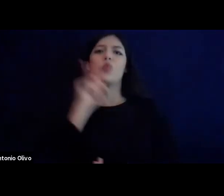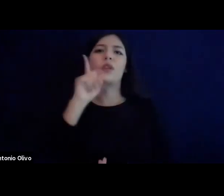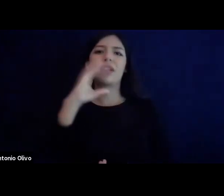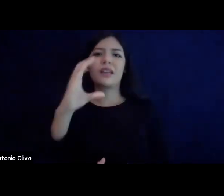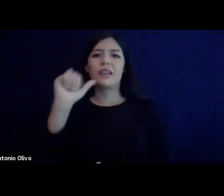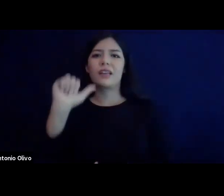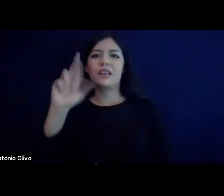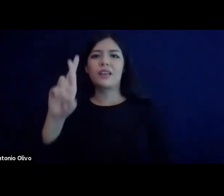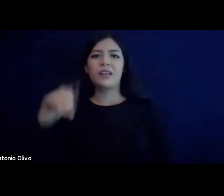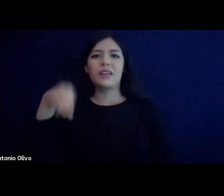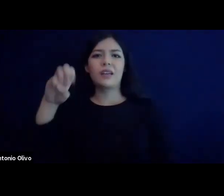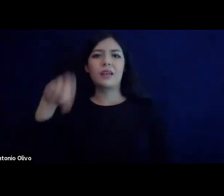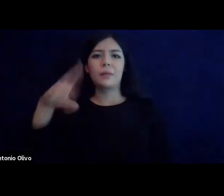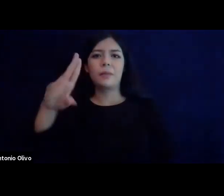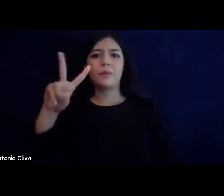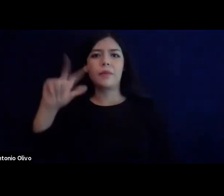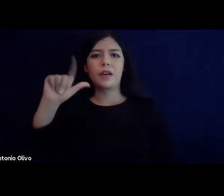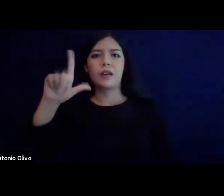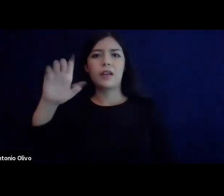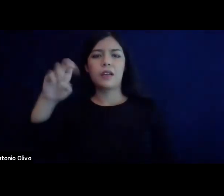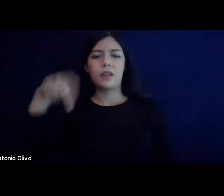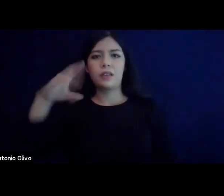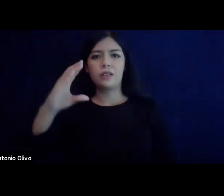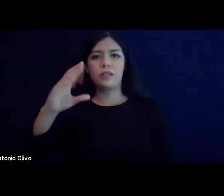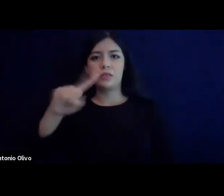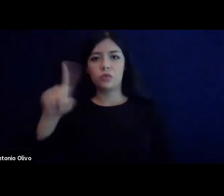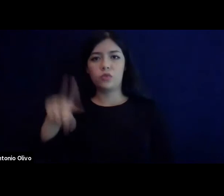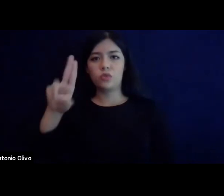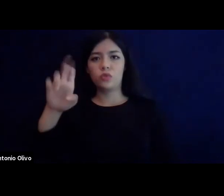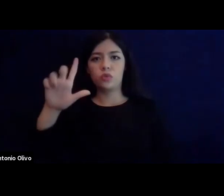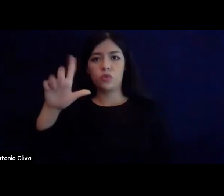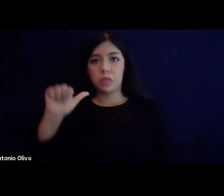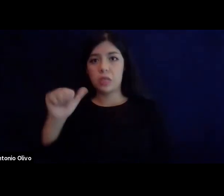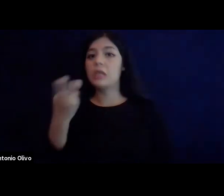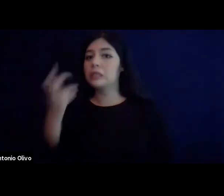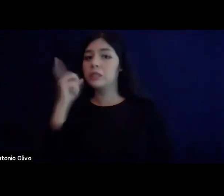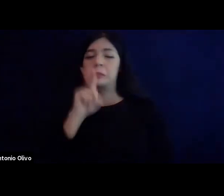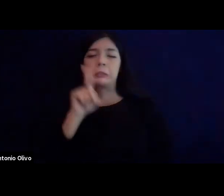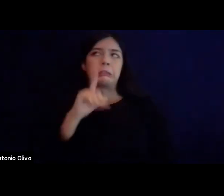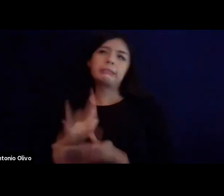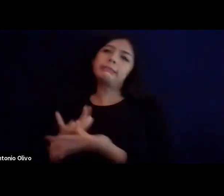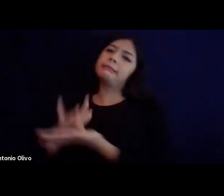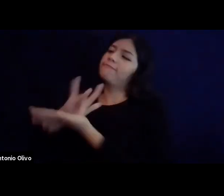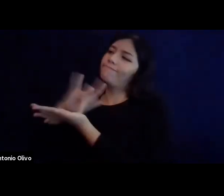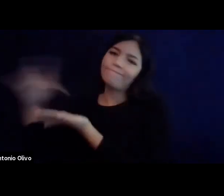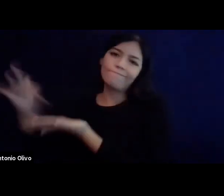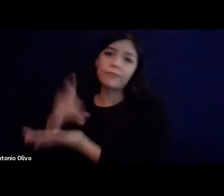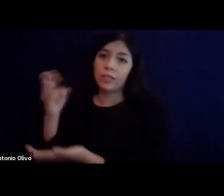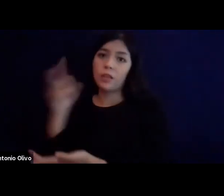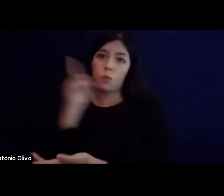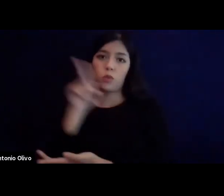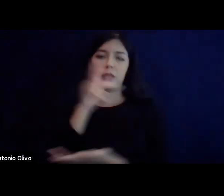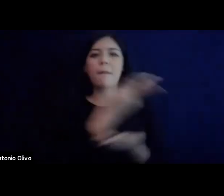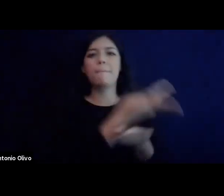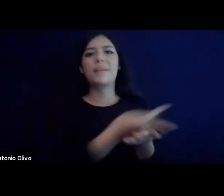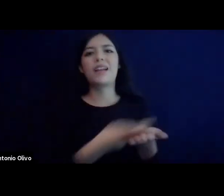principio se movió, buscó la forma, abrió el programa de recursos accesibles para que